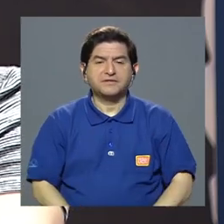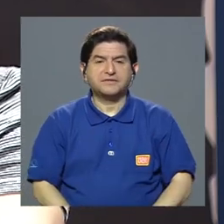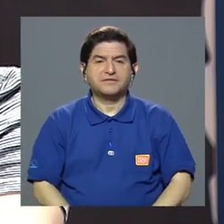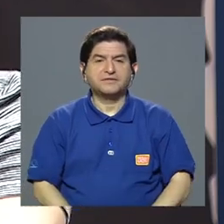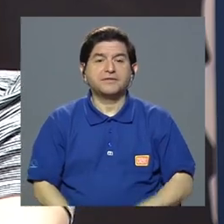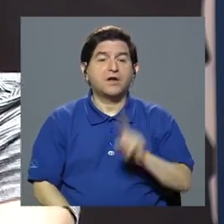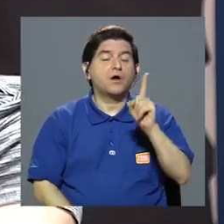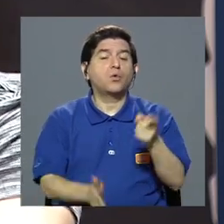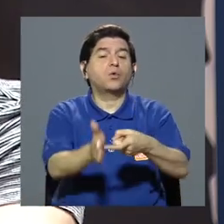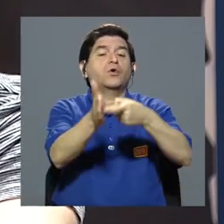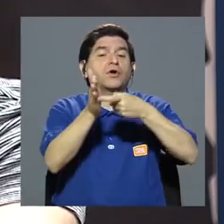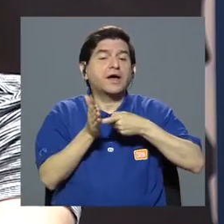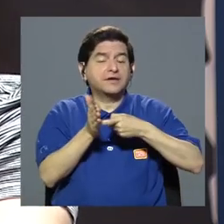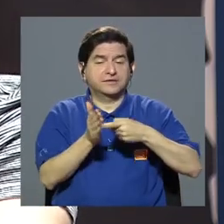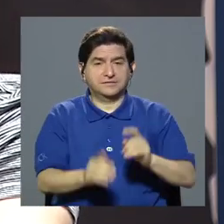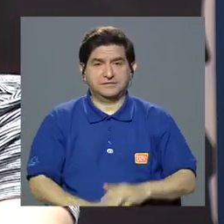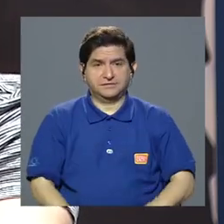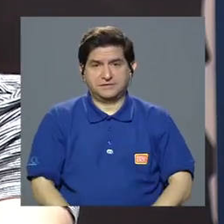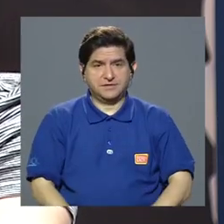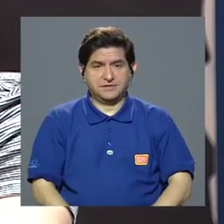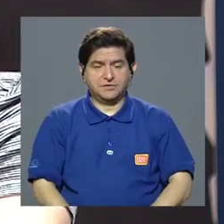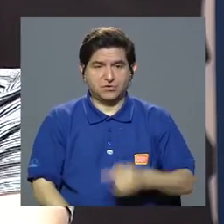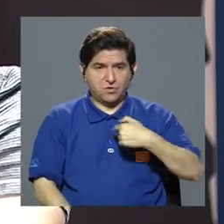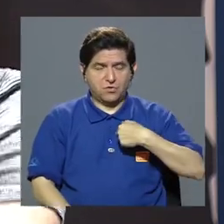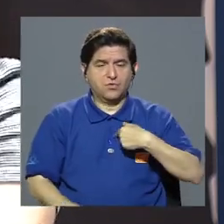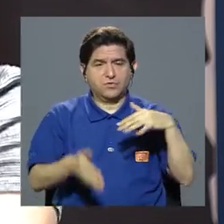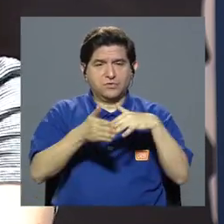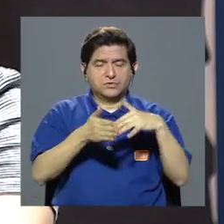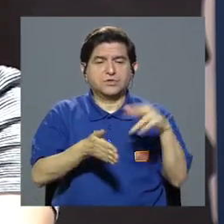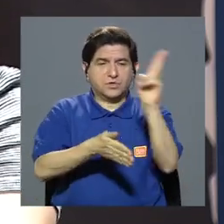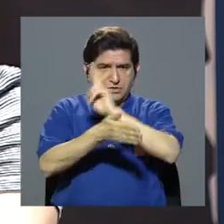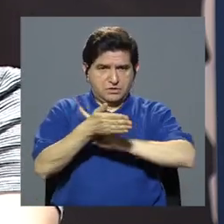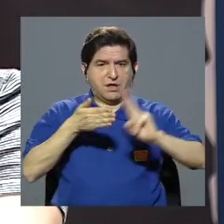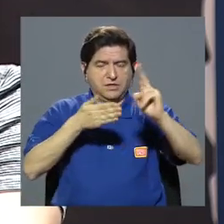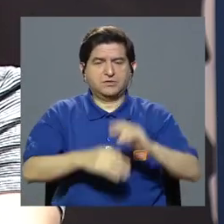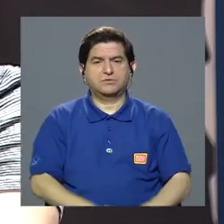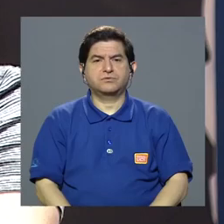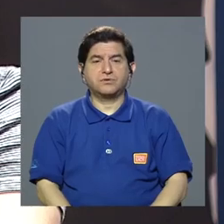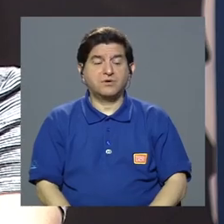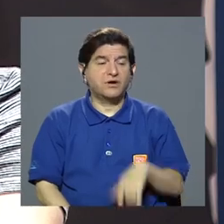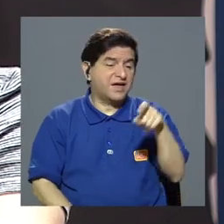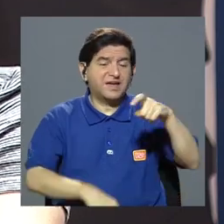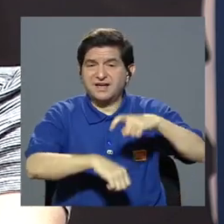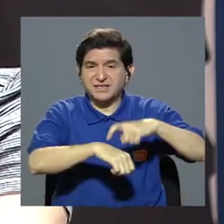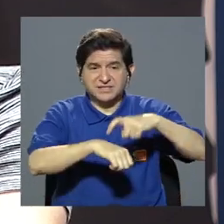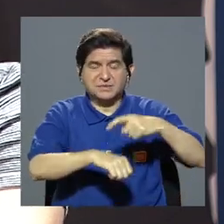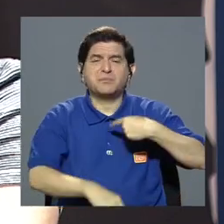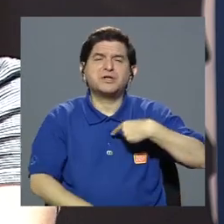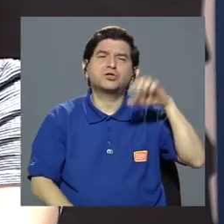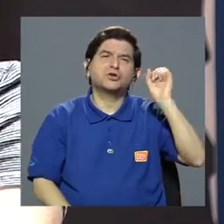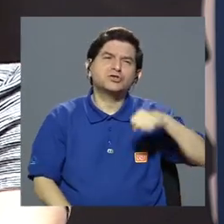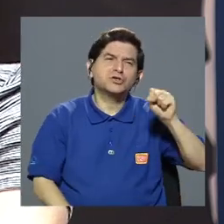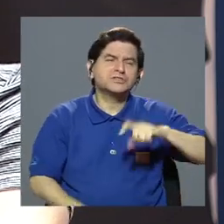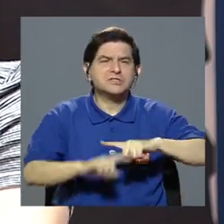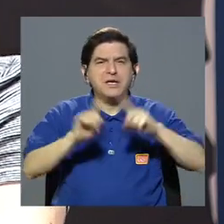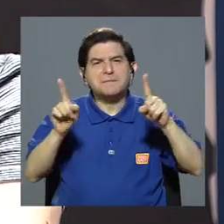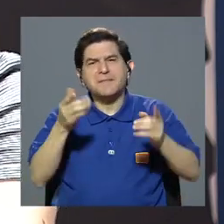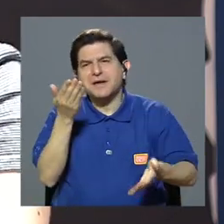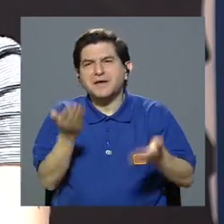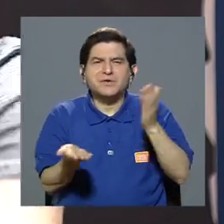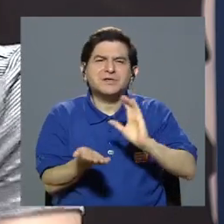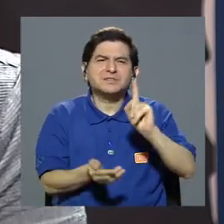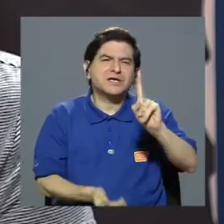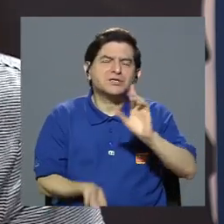y resulta que uno de los requisitos era estar en la universidad y todo digamos en ese entonces si estaba pero